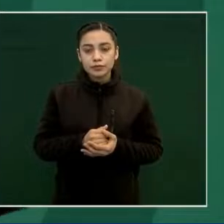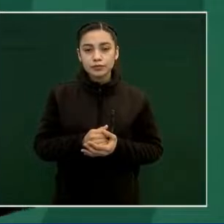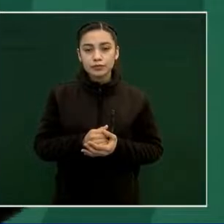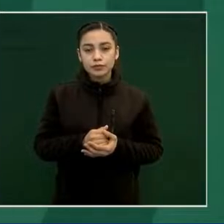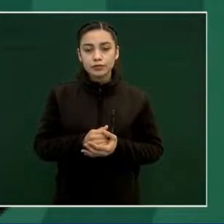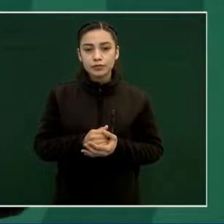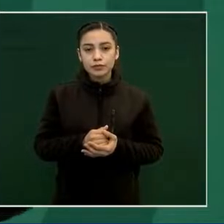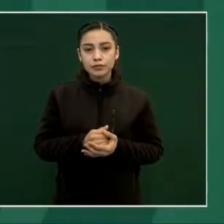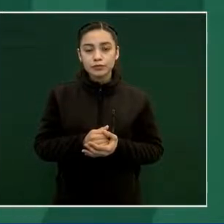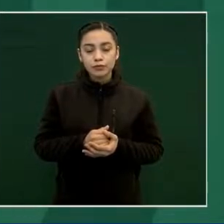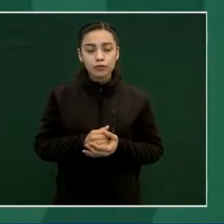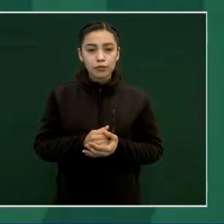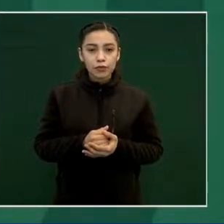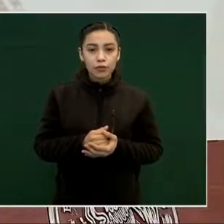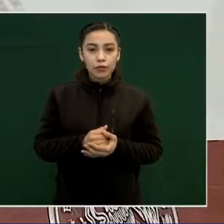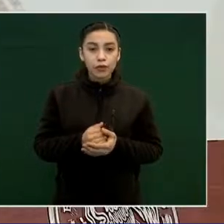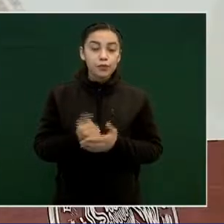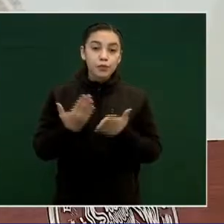medio